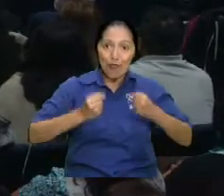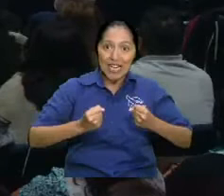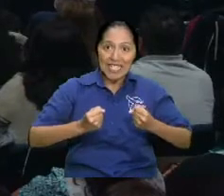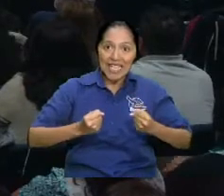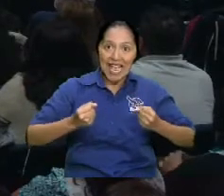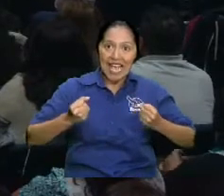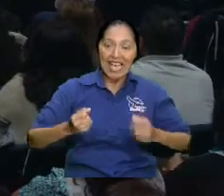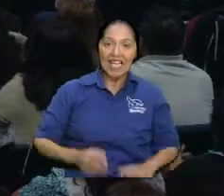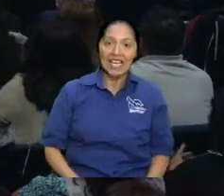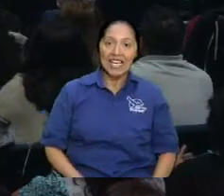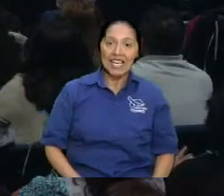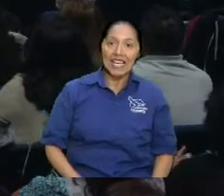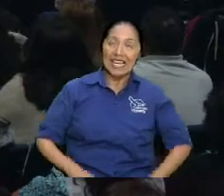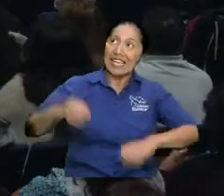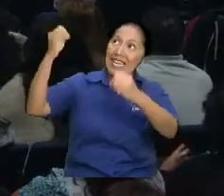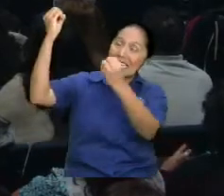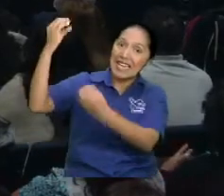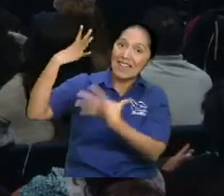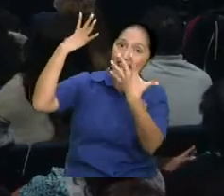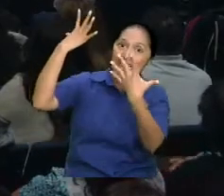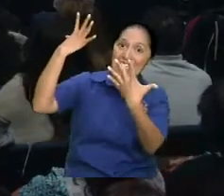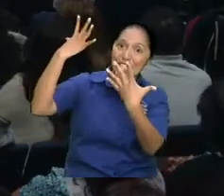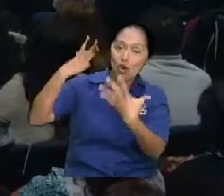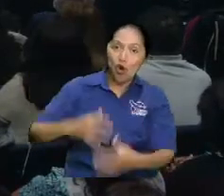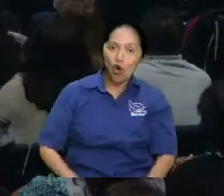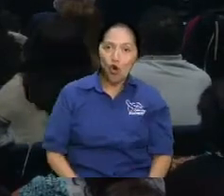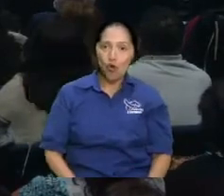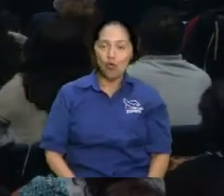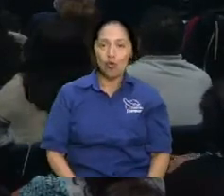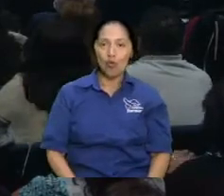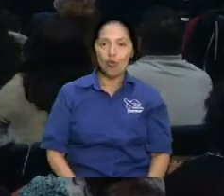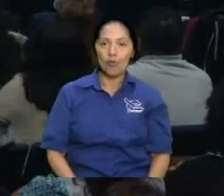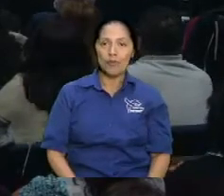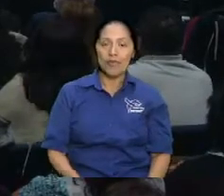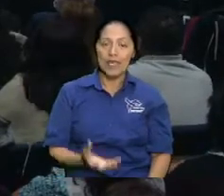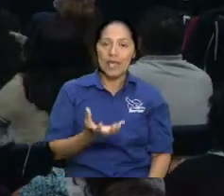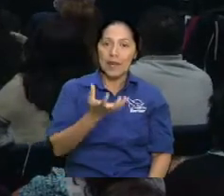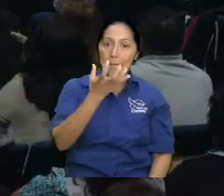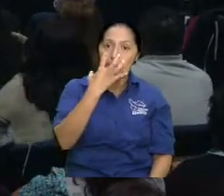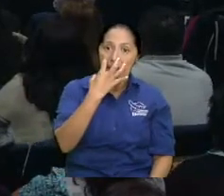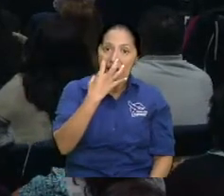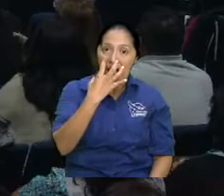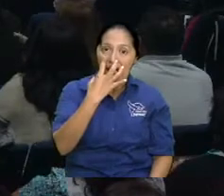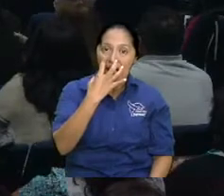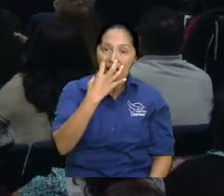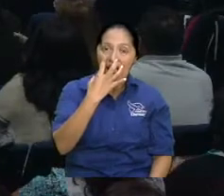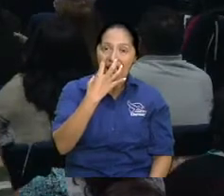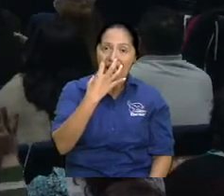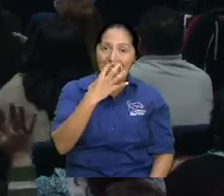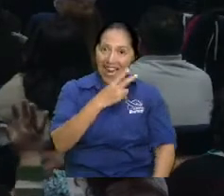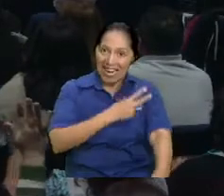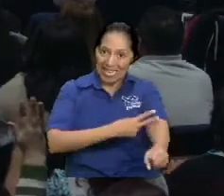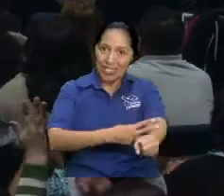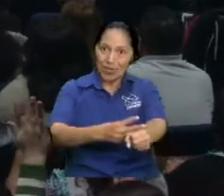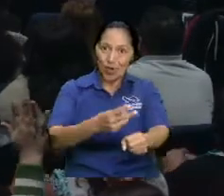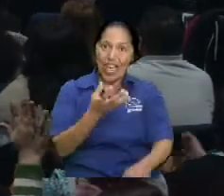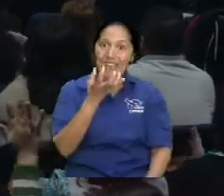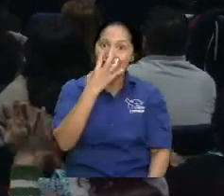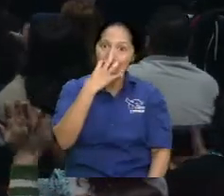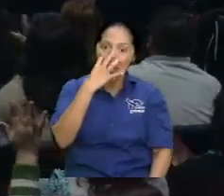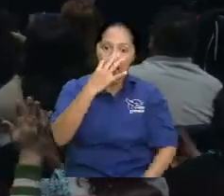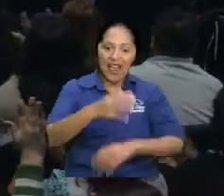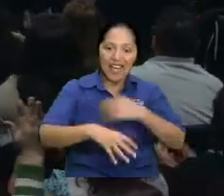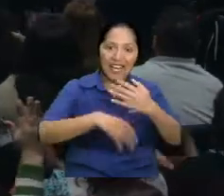que va a haber un pan que va a aplastar la tienda de los madianitas. Aleluya, denle un aplauso al Rey